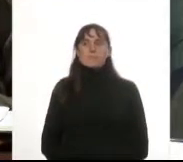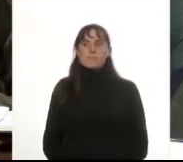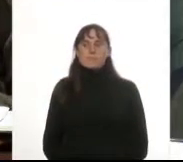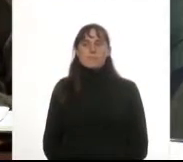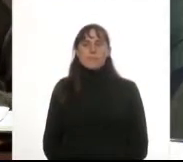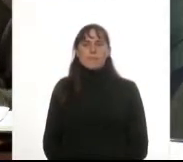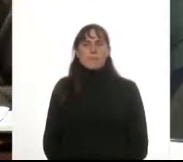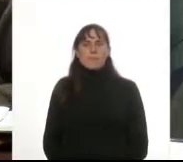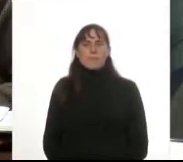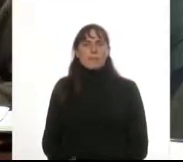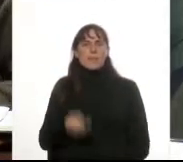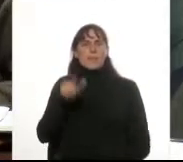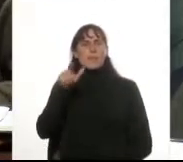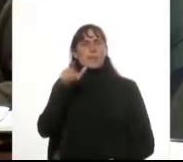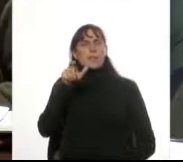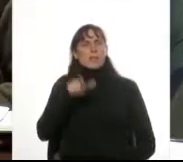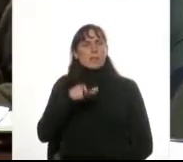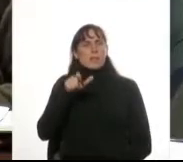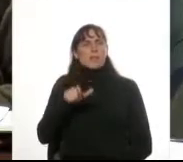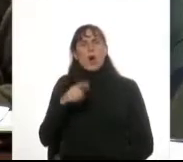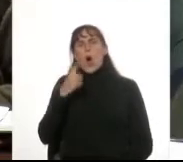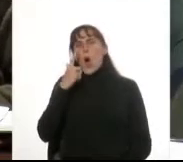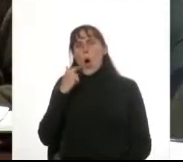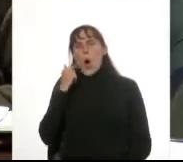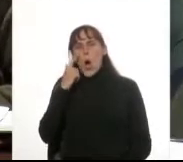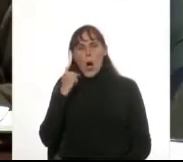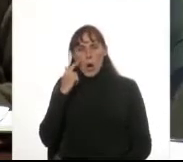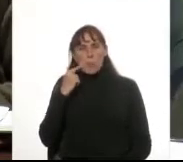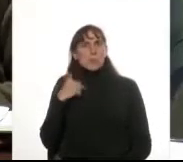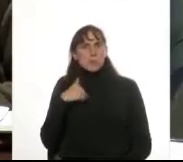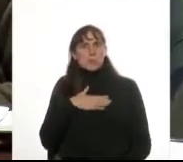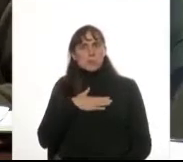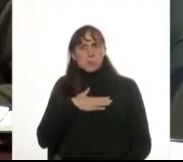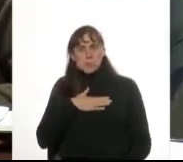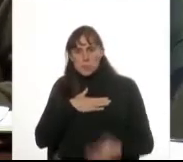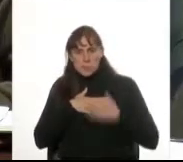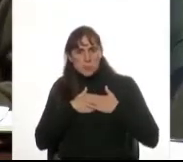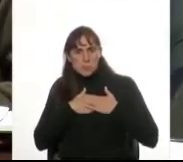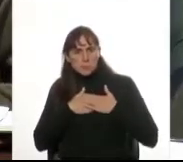y que salió de pata levantada un hombre al que yo le tenía afecto y